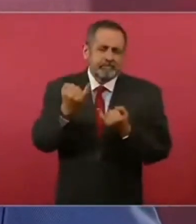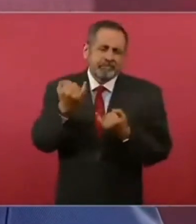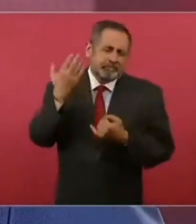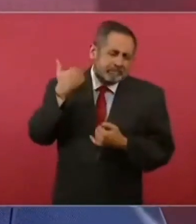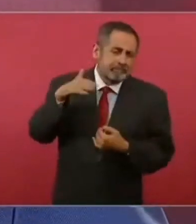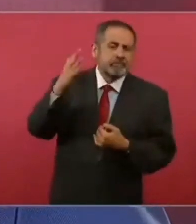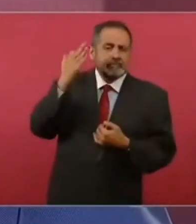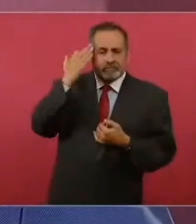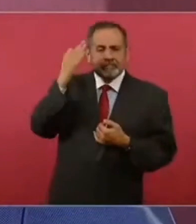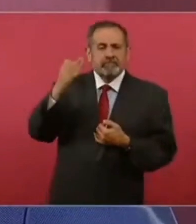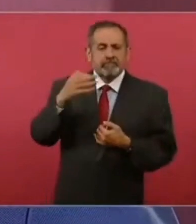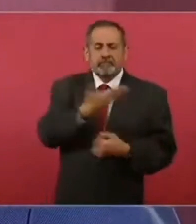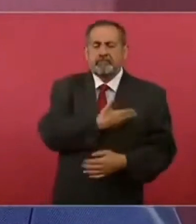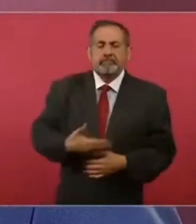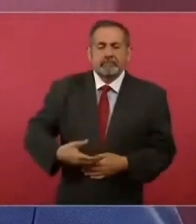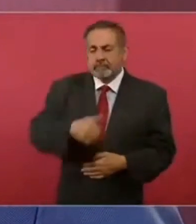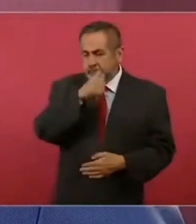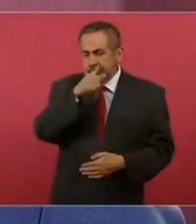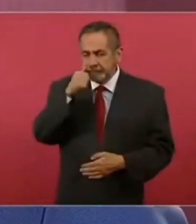Juárez